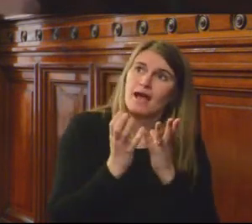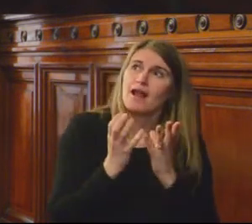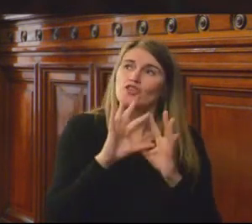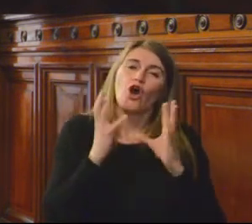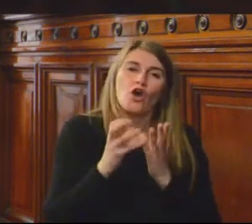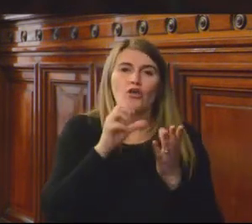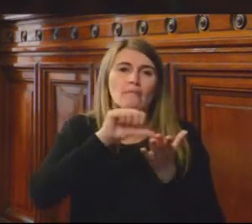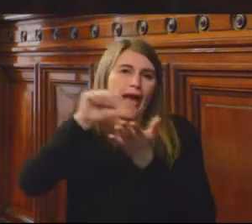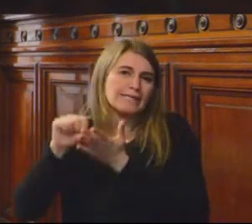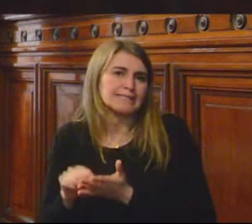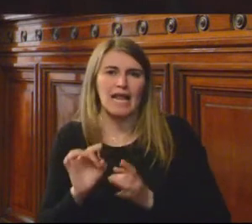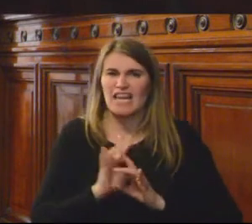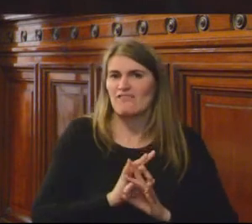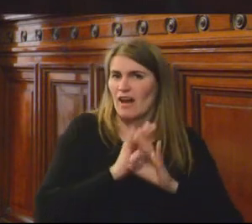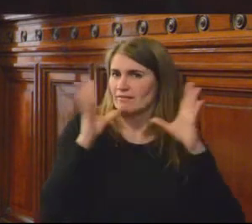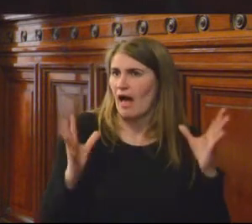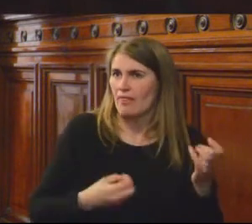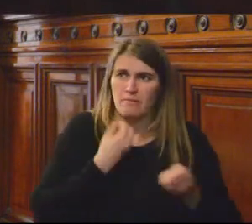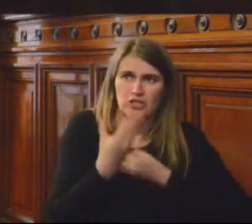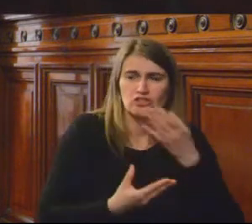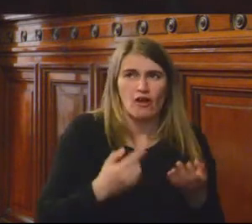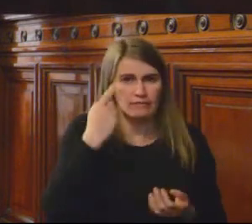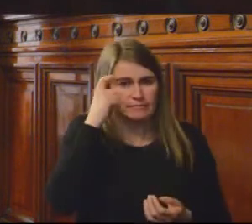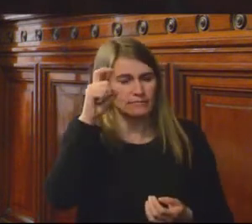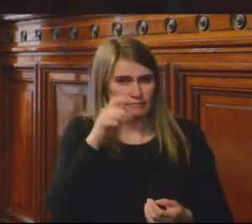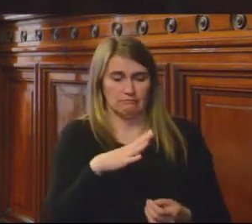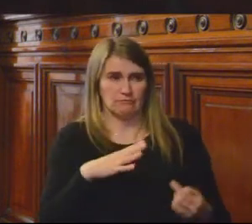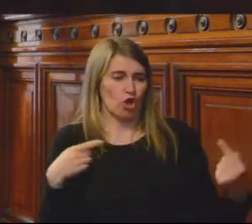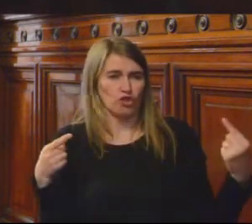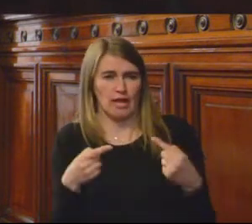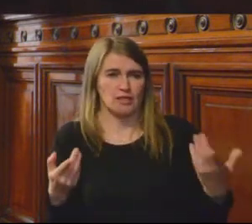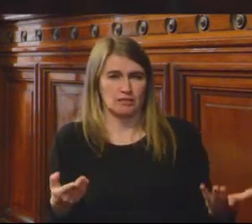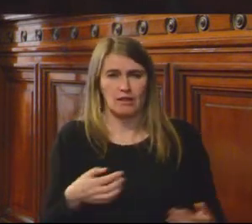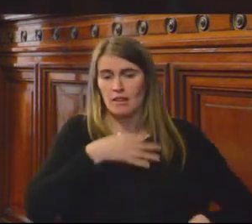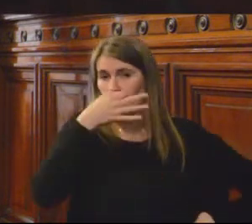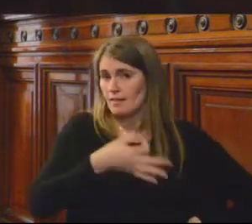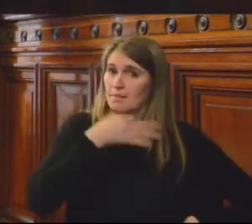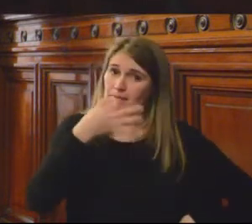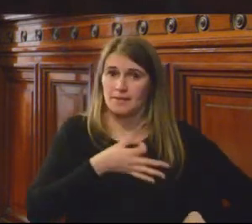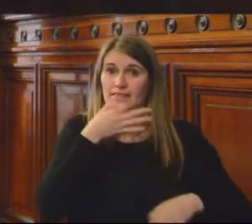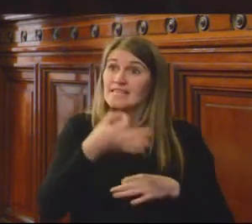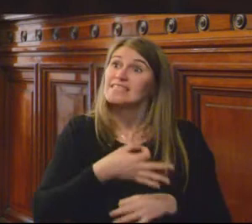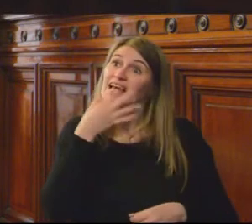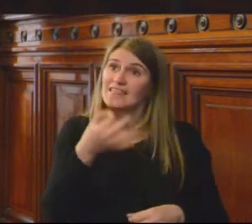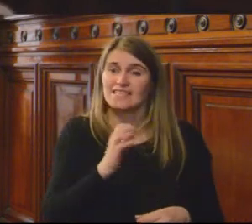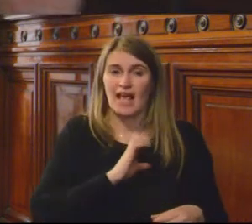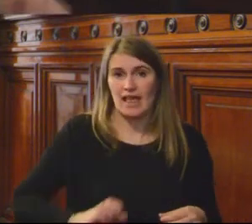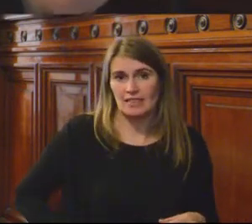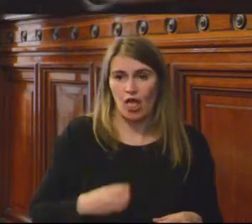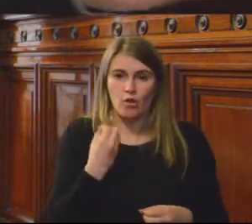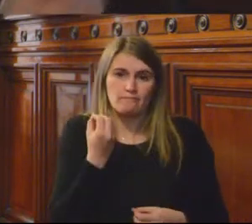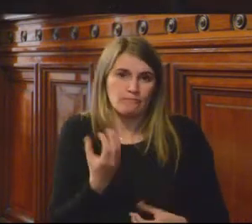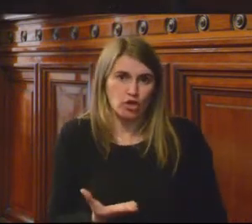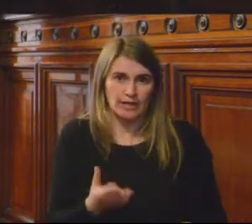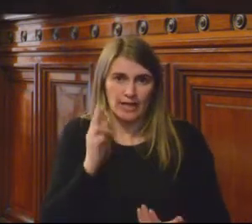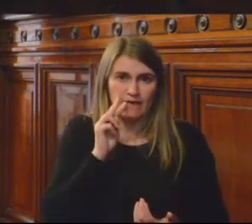a la libertad de cátedra. Es decir, hay contradicciones evidentes entre la dimensión de decir y además definir por qué podemos ver